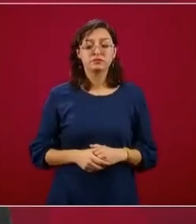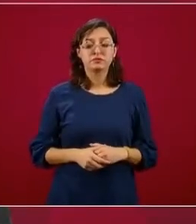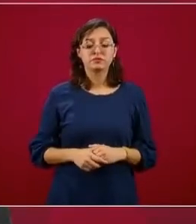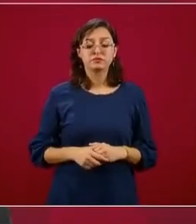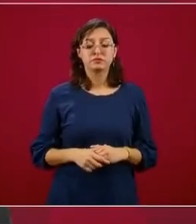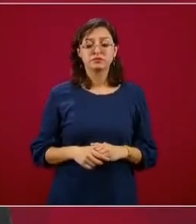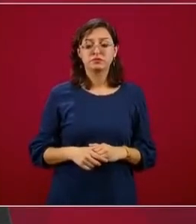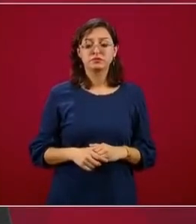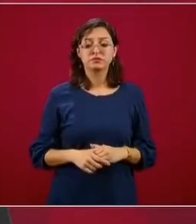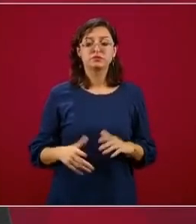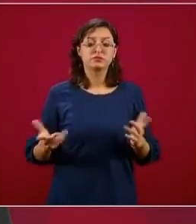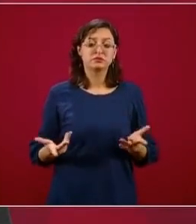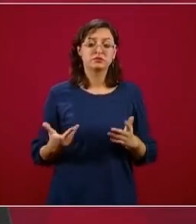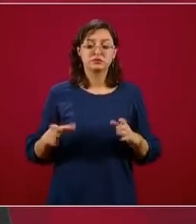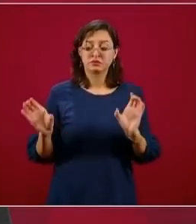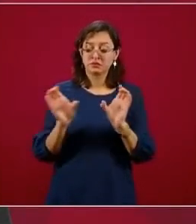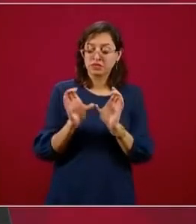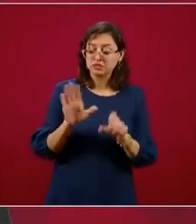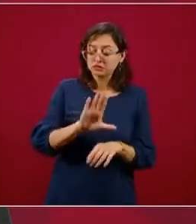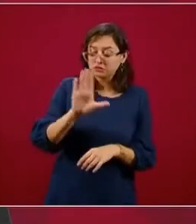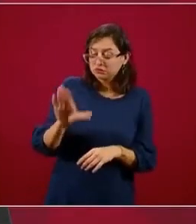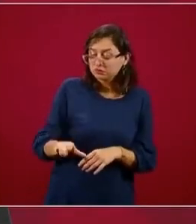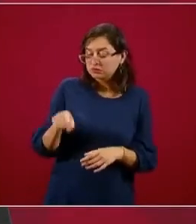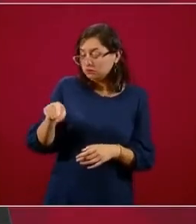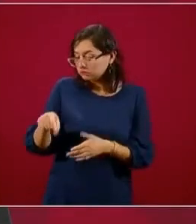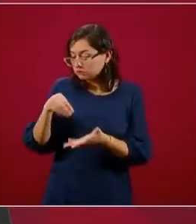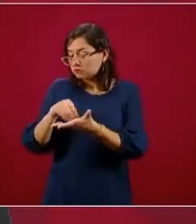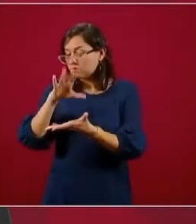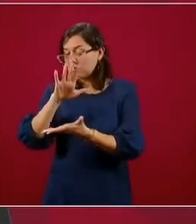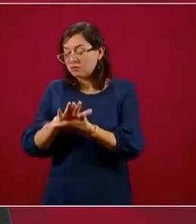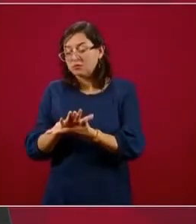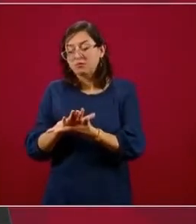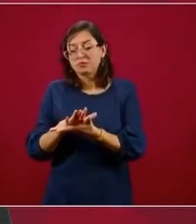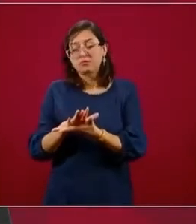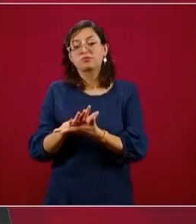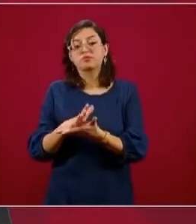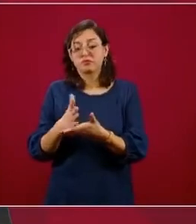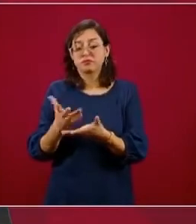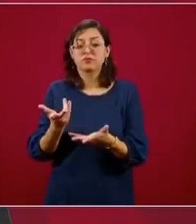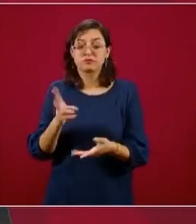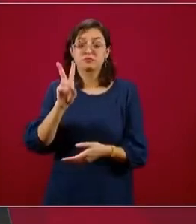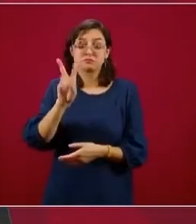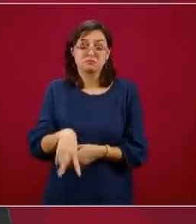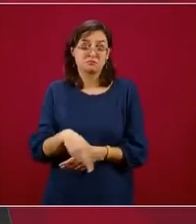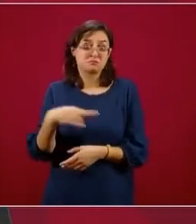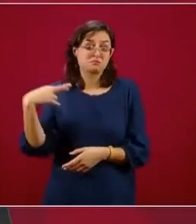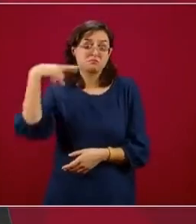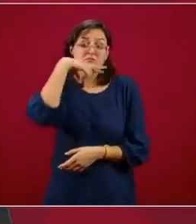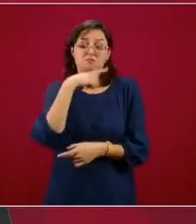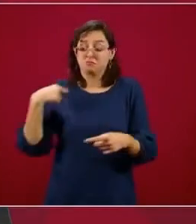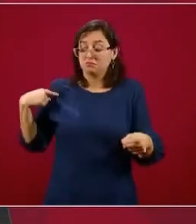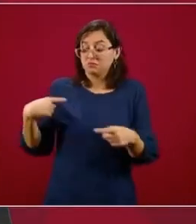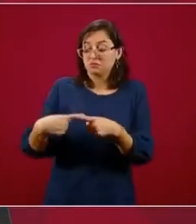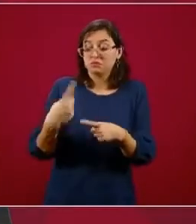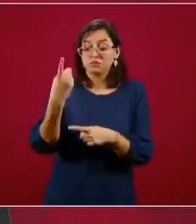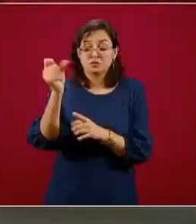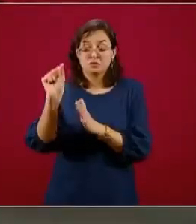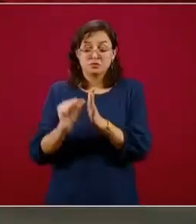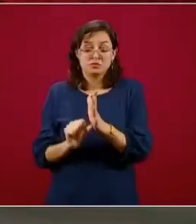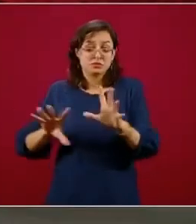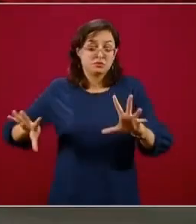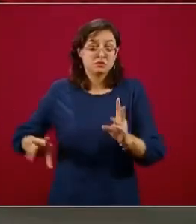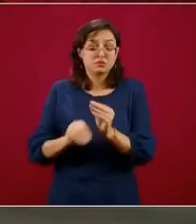que proviene de los certificados de defunción. Entonces, un mecanismo considerablemente veloz de concentración